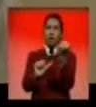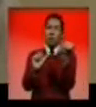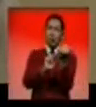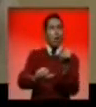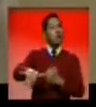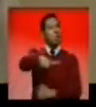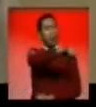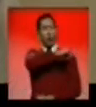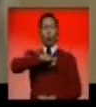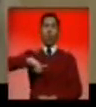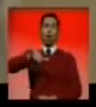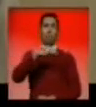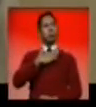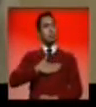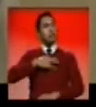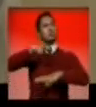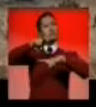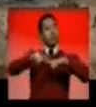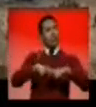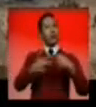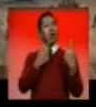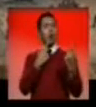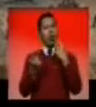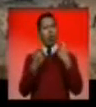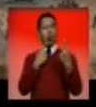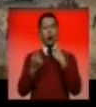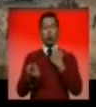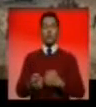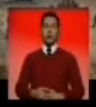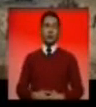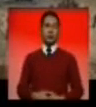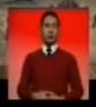y sentémonos a dialogar. Daniel Montalvo, Gama Noticias.